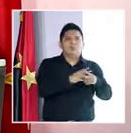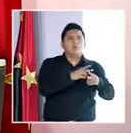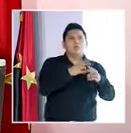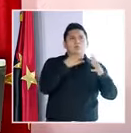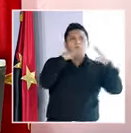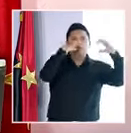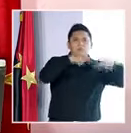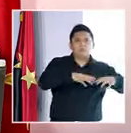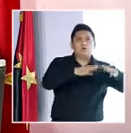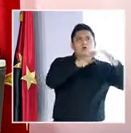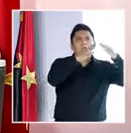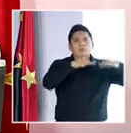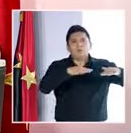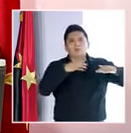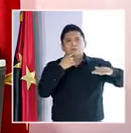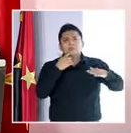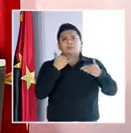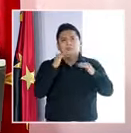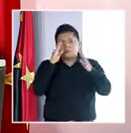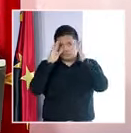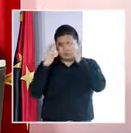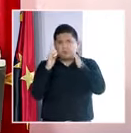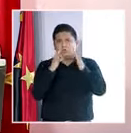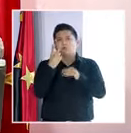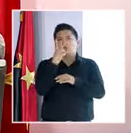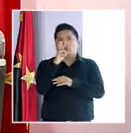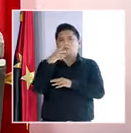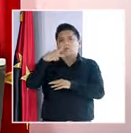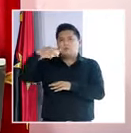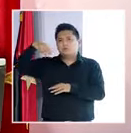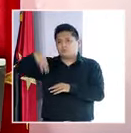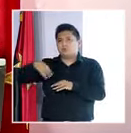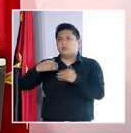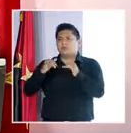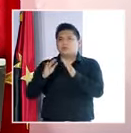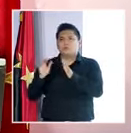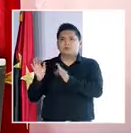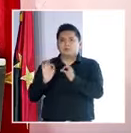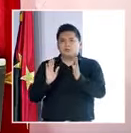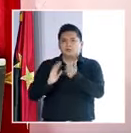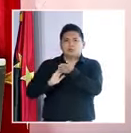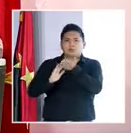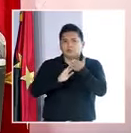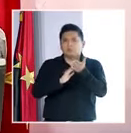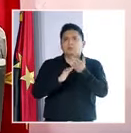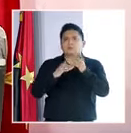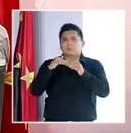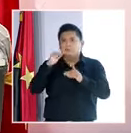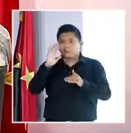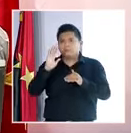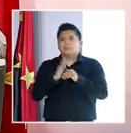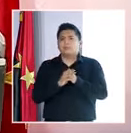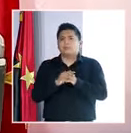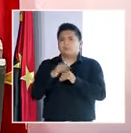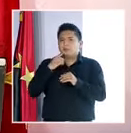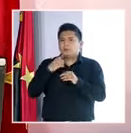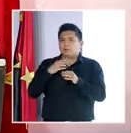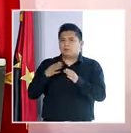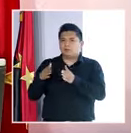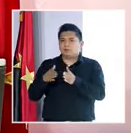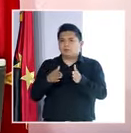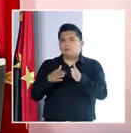que ha permitido atender más de 12 kilómetros o construir más de 12 kilómetros en Placahuella,